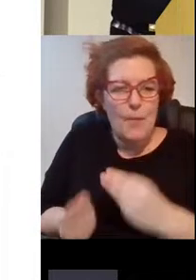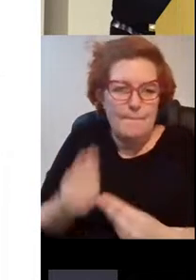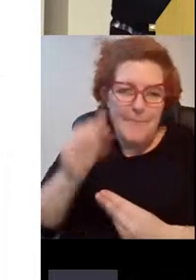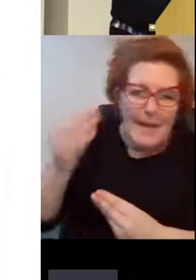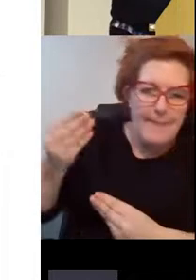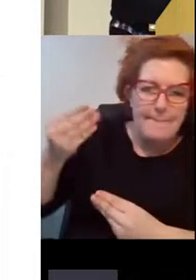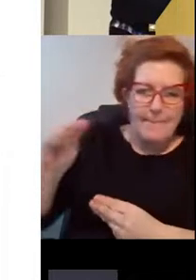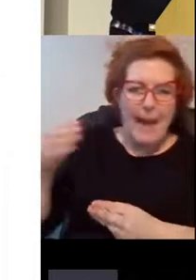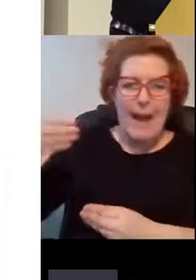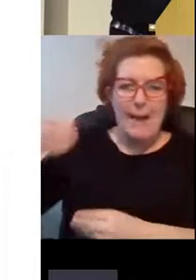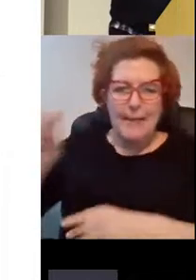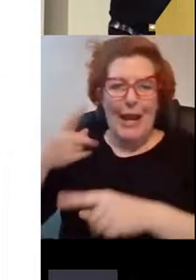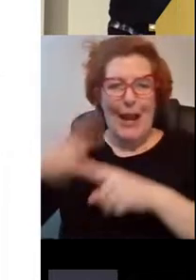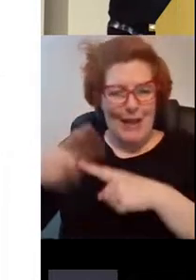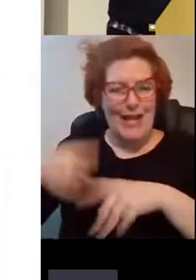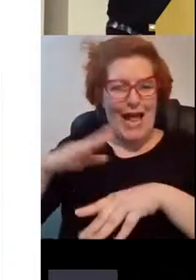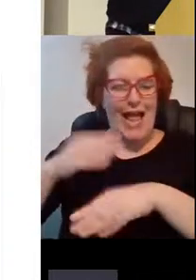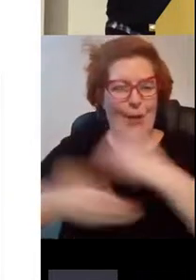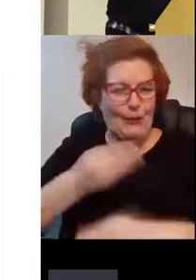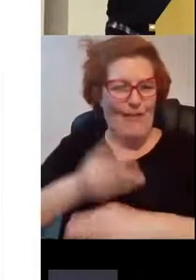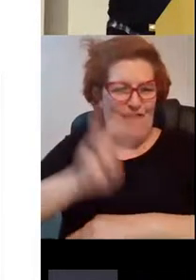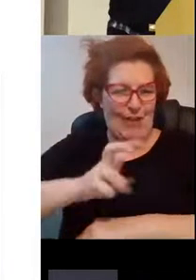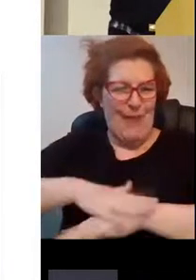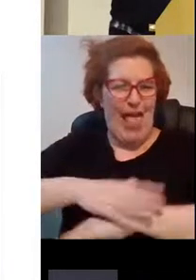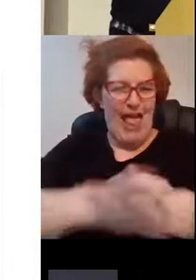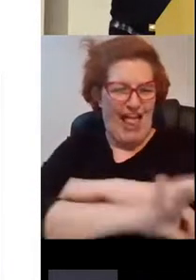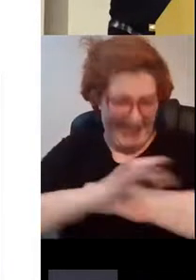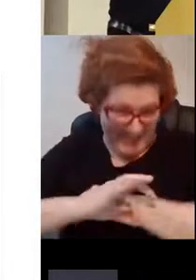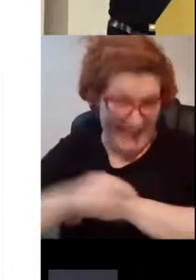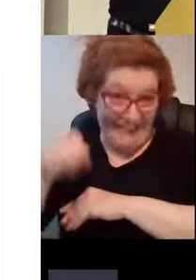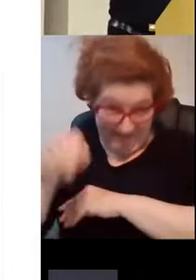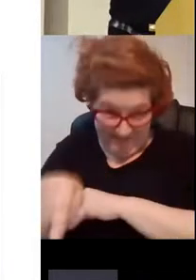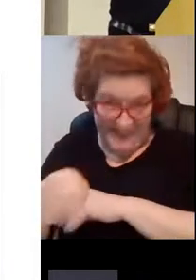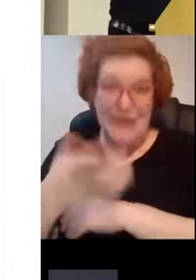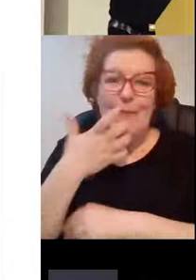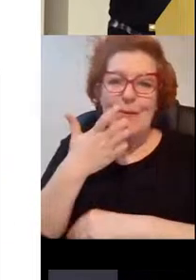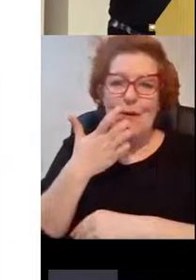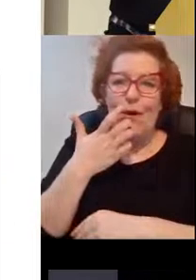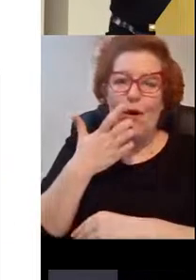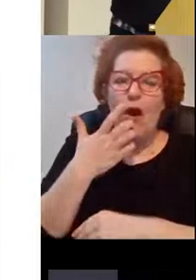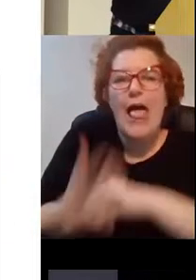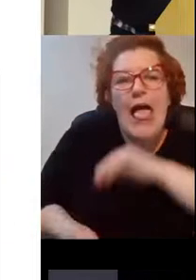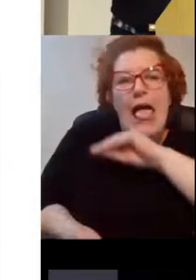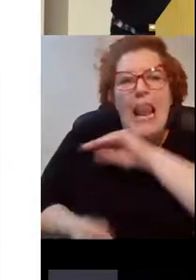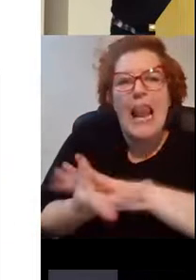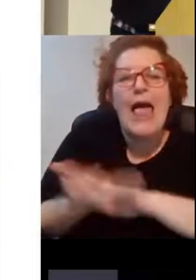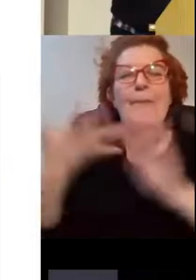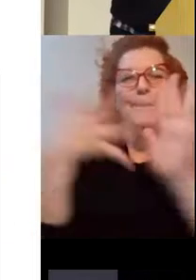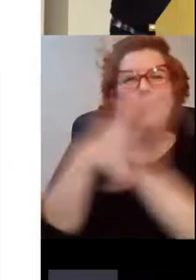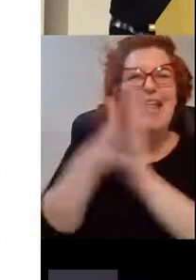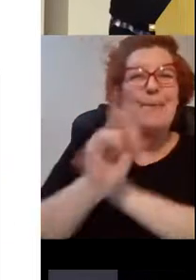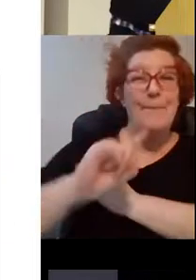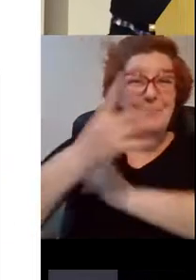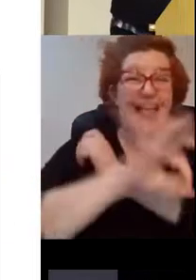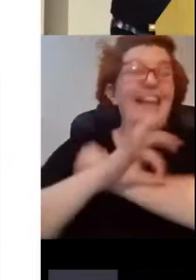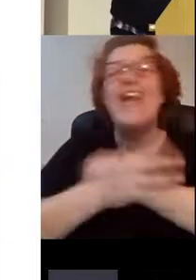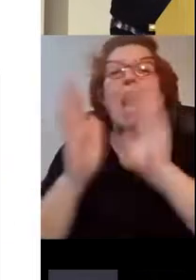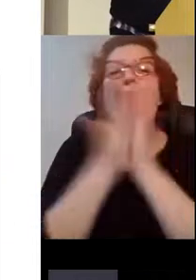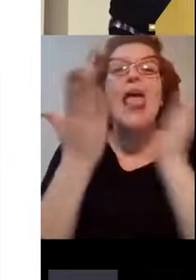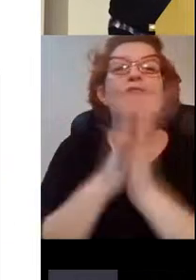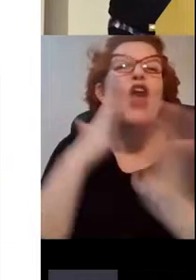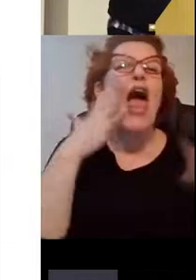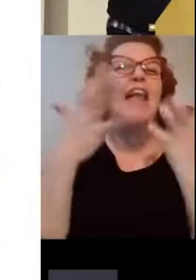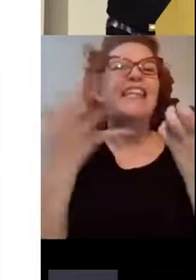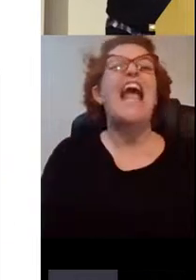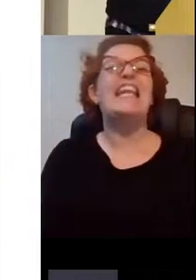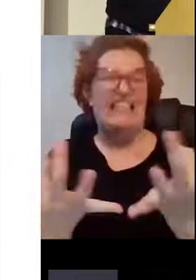van a ser necesarios para la última actividad. Por ejemplo, introducirles a qué es un libro de artista desde el primer ejercicio, en el segundo, o sea,